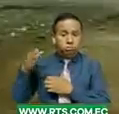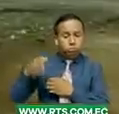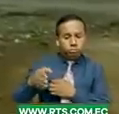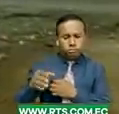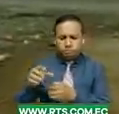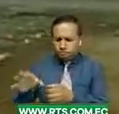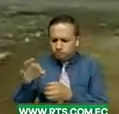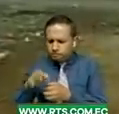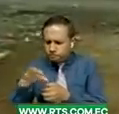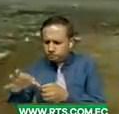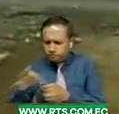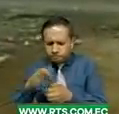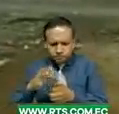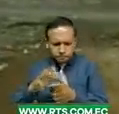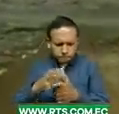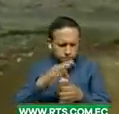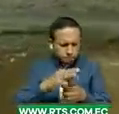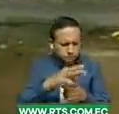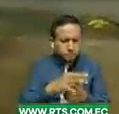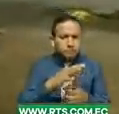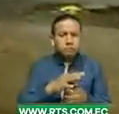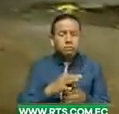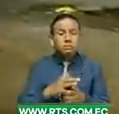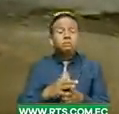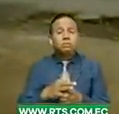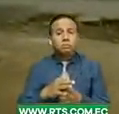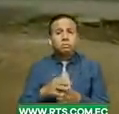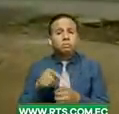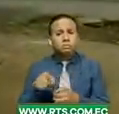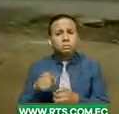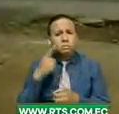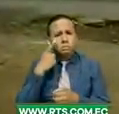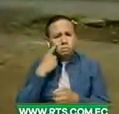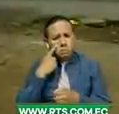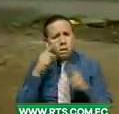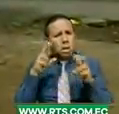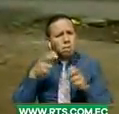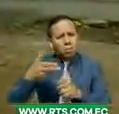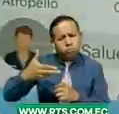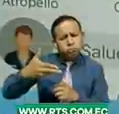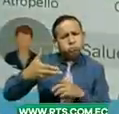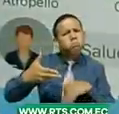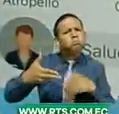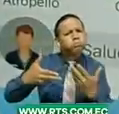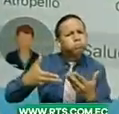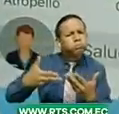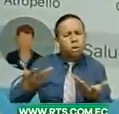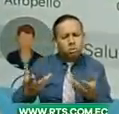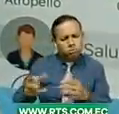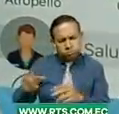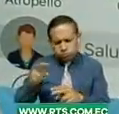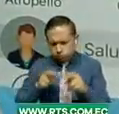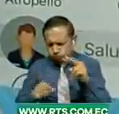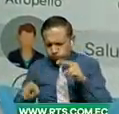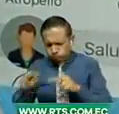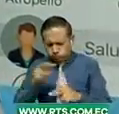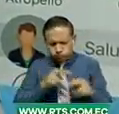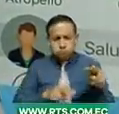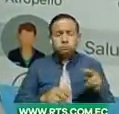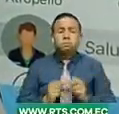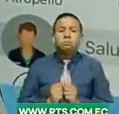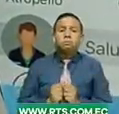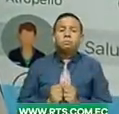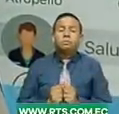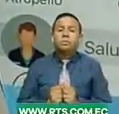de una munición que son utilizados para rifles o armamento de mayor calibre. ¿Granadas